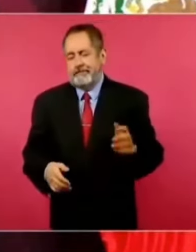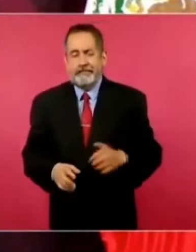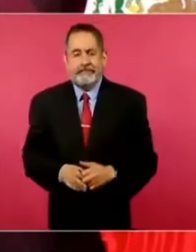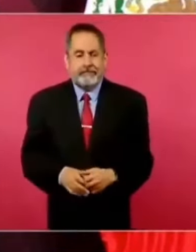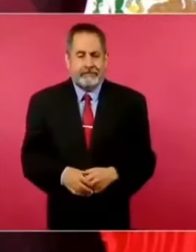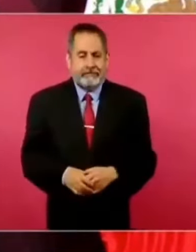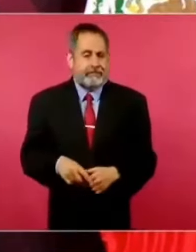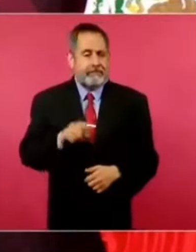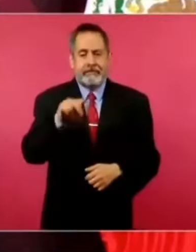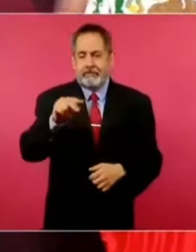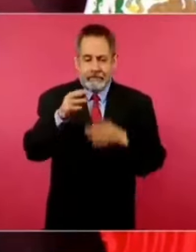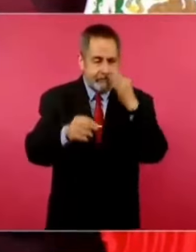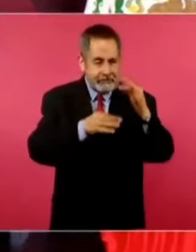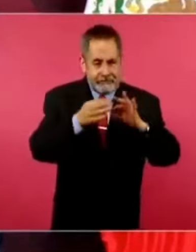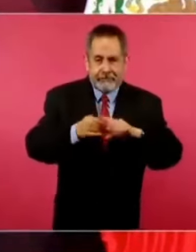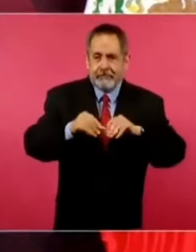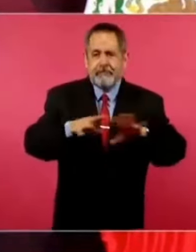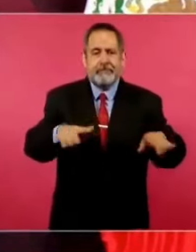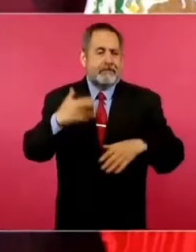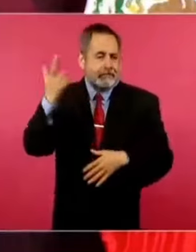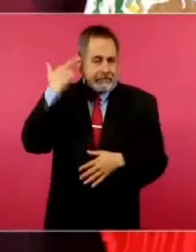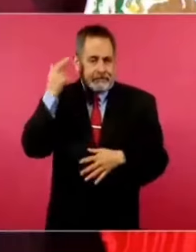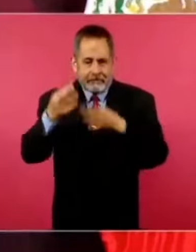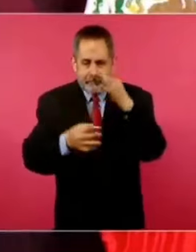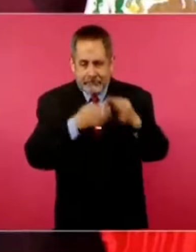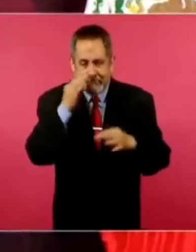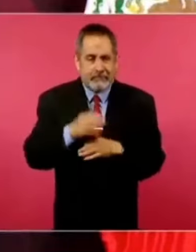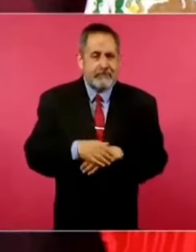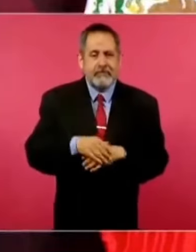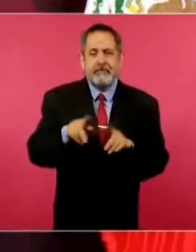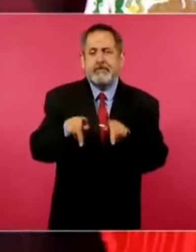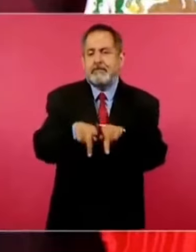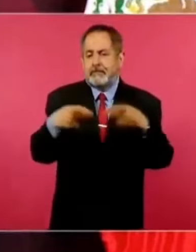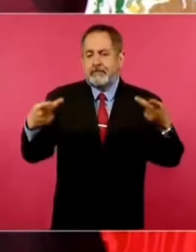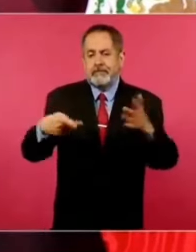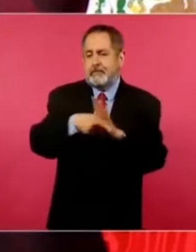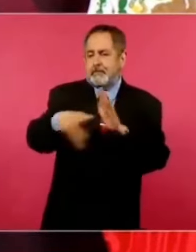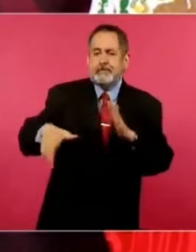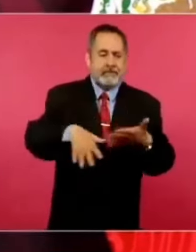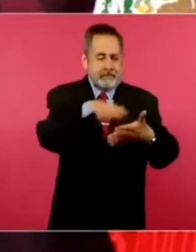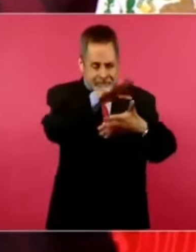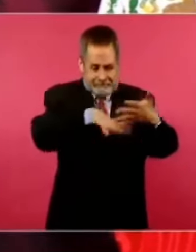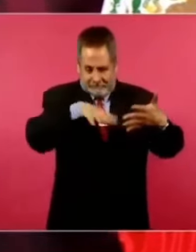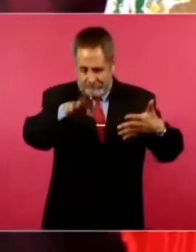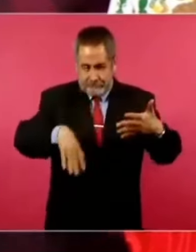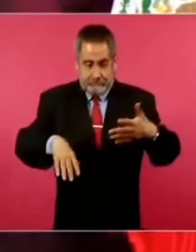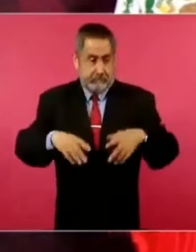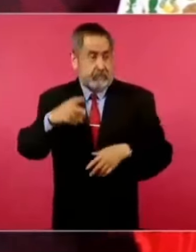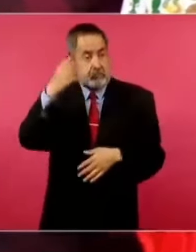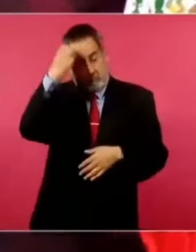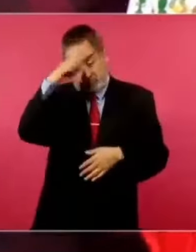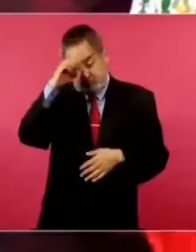En la televisión, en la radio, en las columnas de expertos financieros.